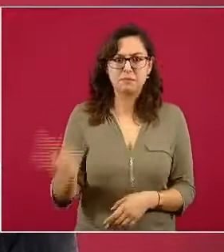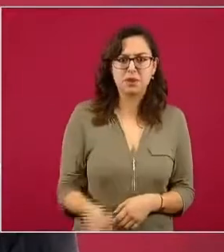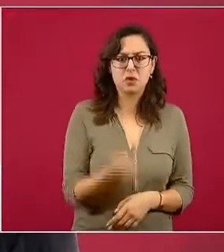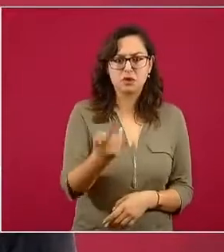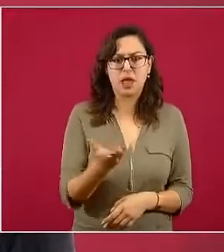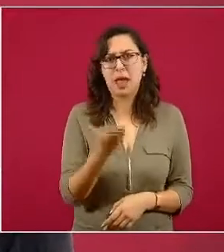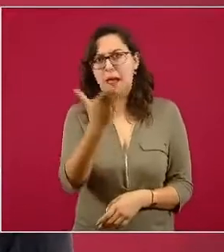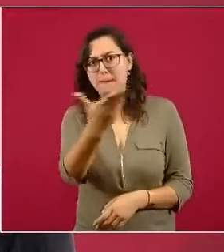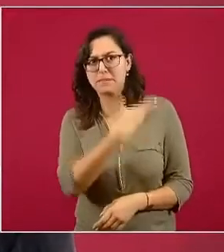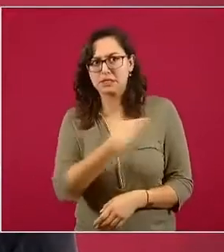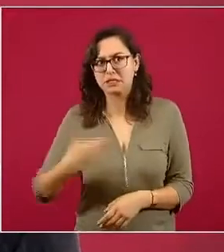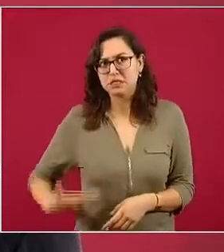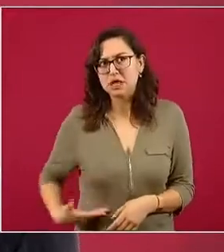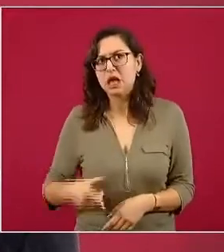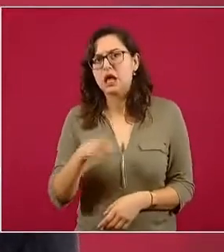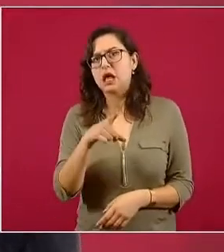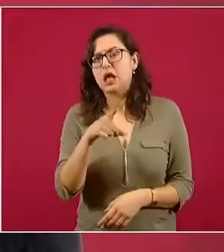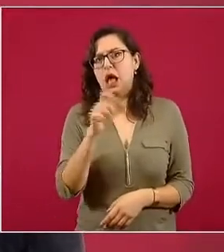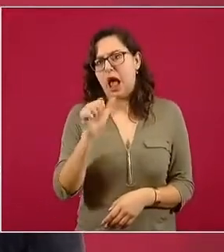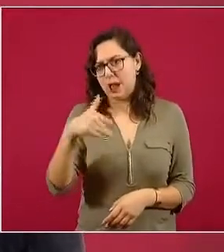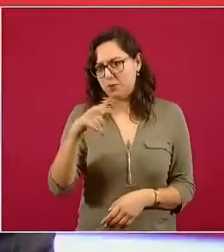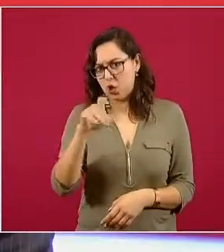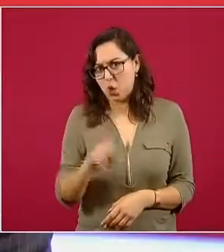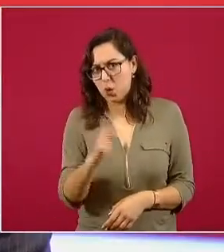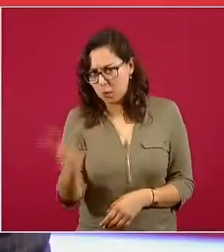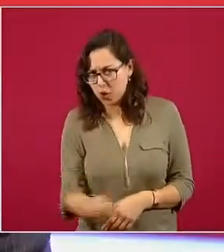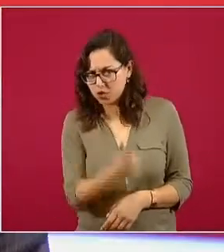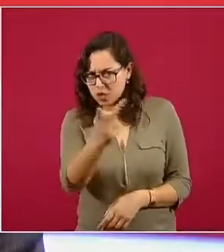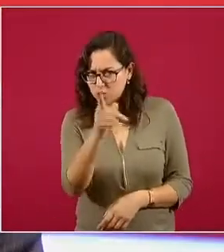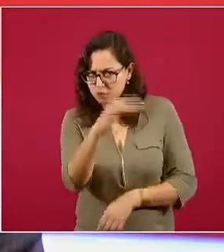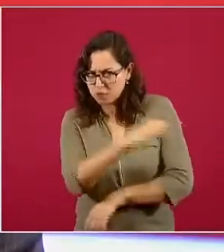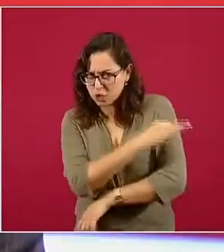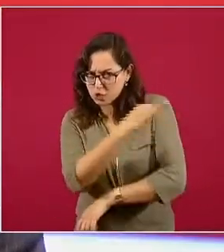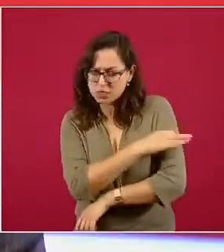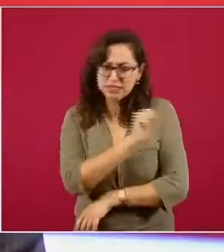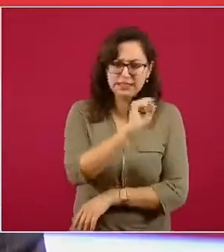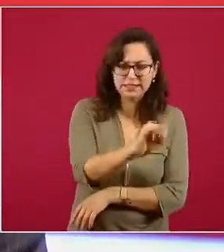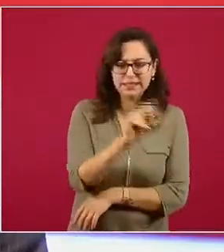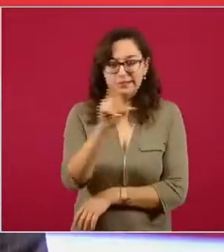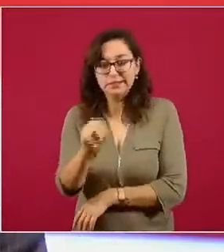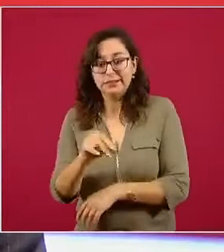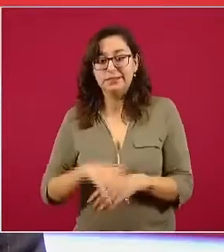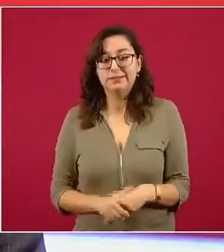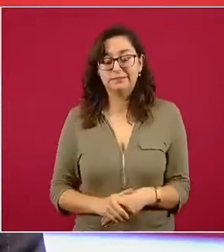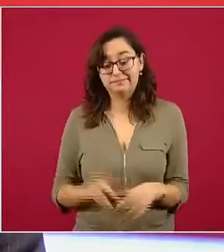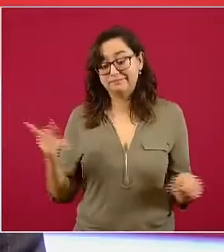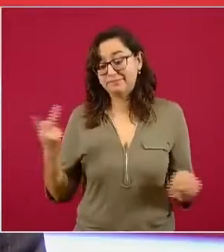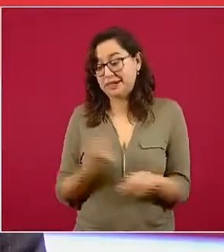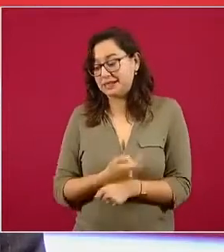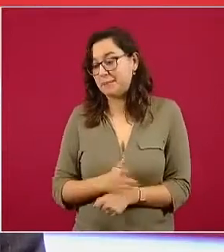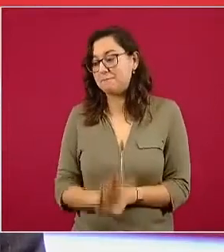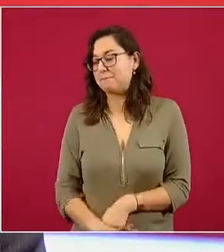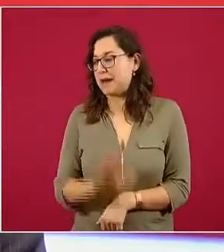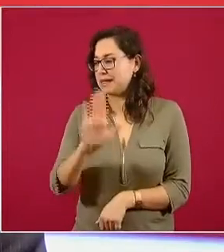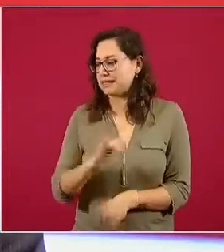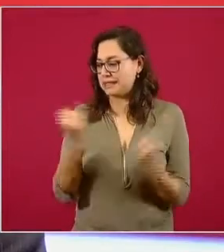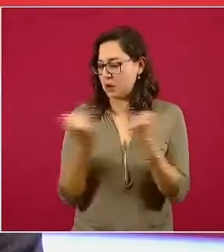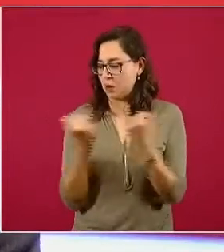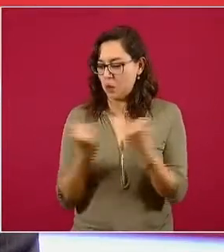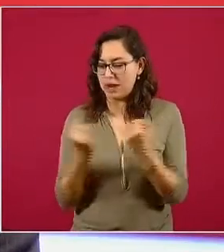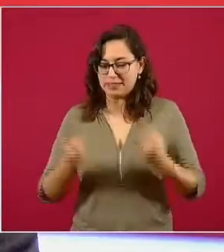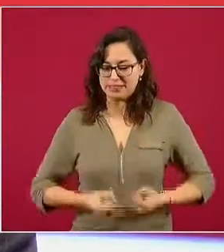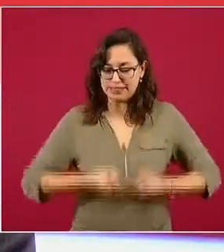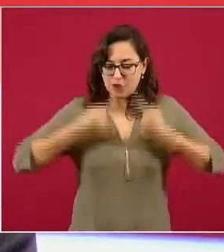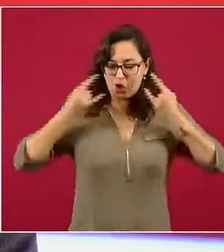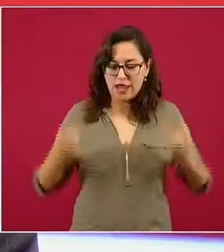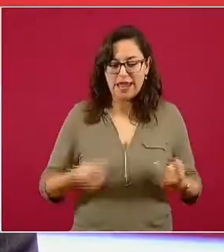Y esto es interesante porque esto es como la fábula aquella de el niño, el caballo y el burro, el